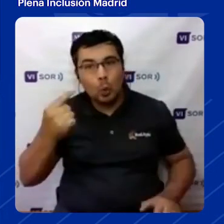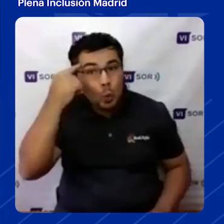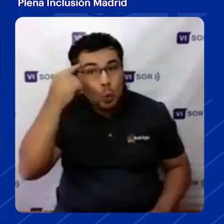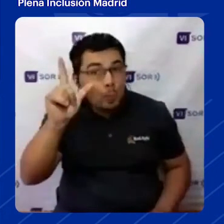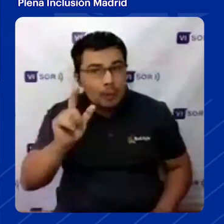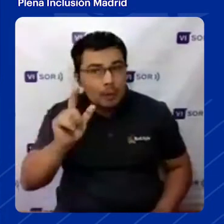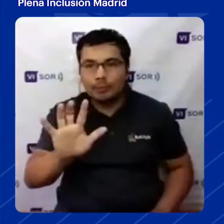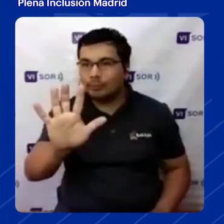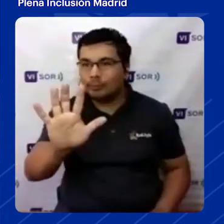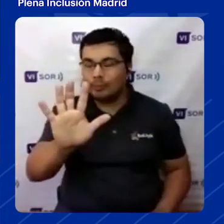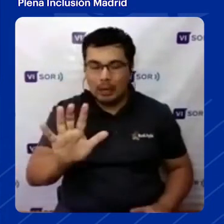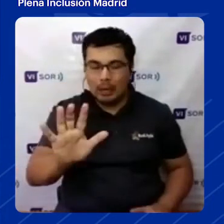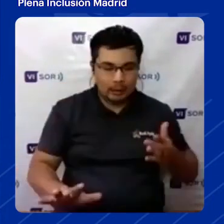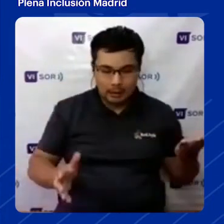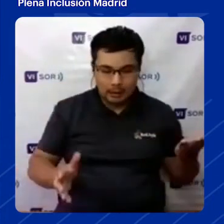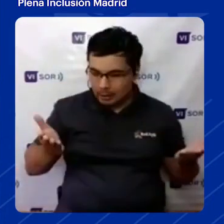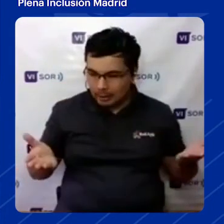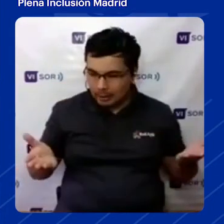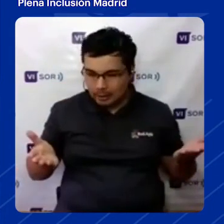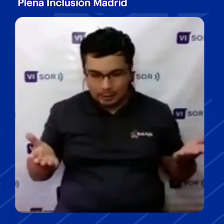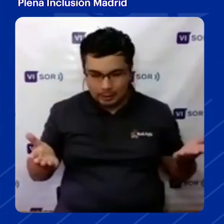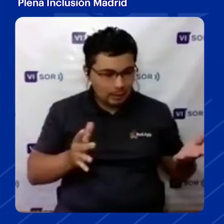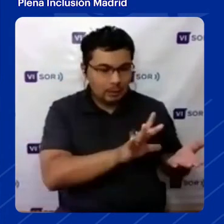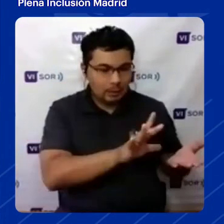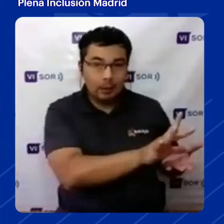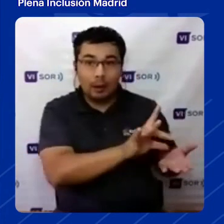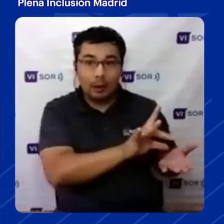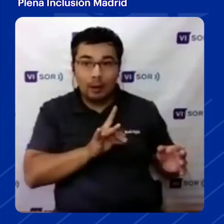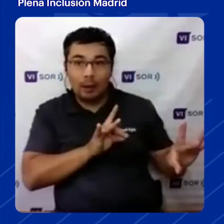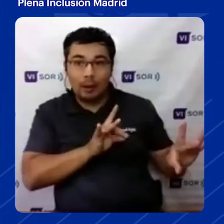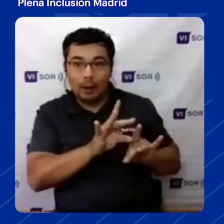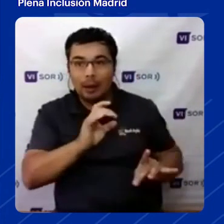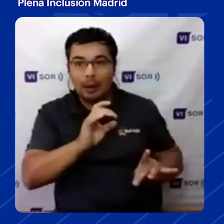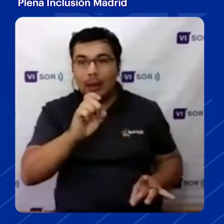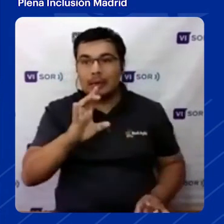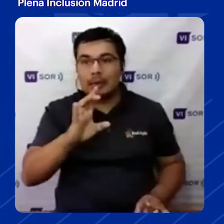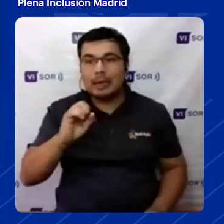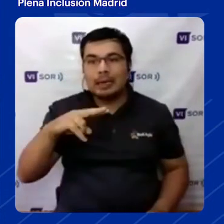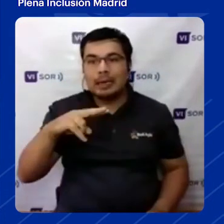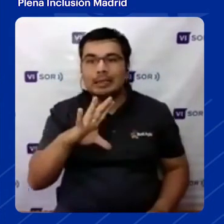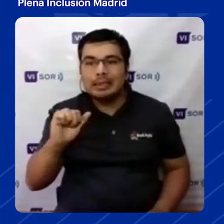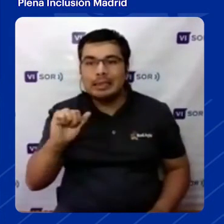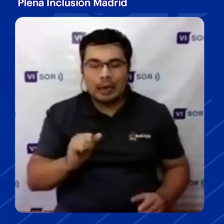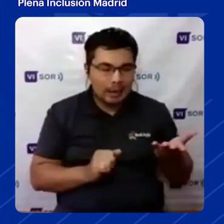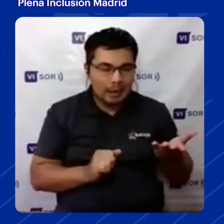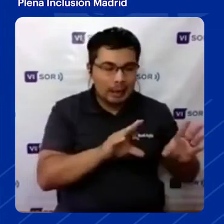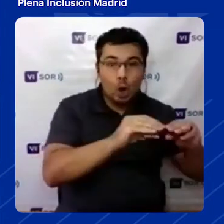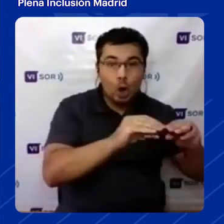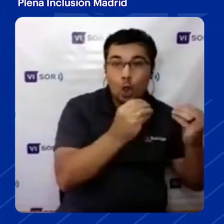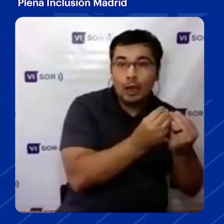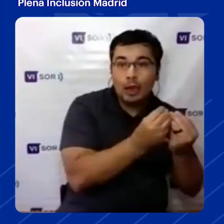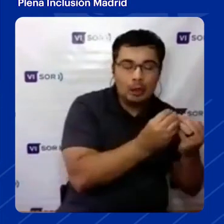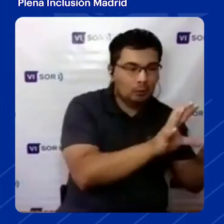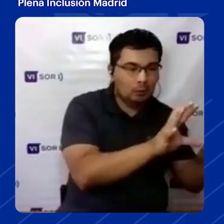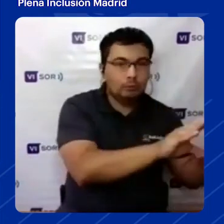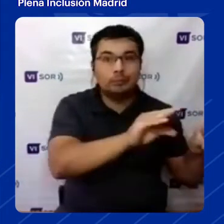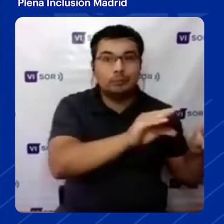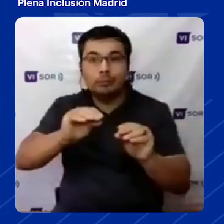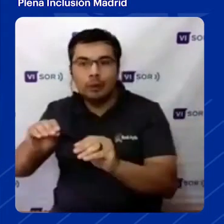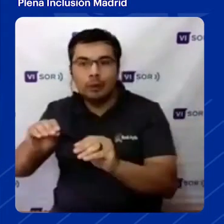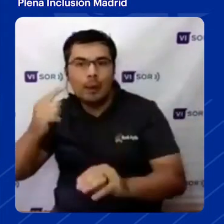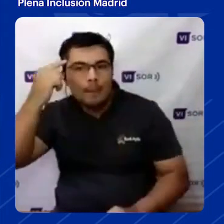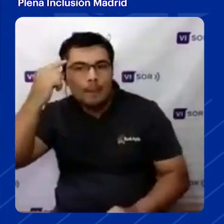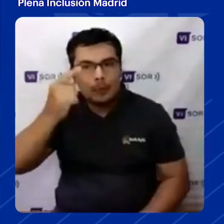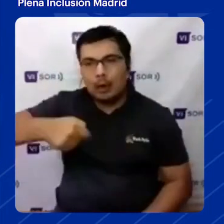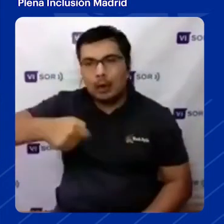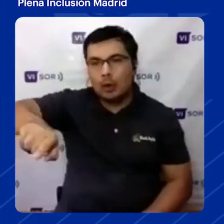que tenemos que dar en la lectura fácil. Imagínense que nosotros hiciéramos el trabajo paralelo, palabra por palabra,